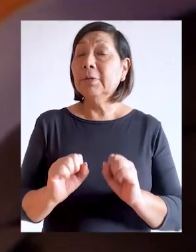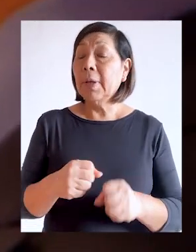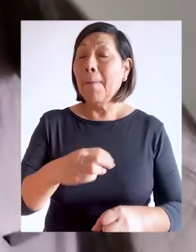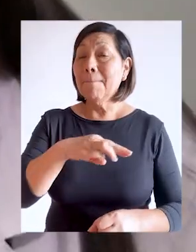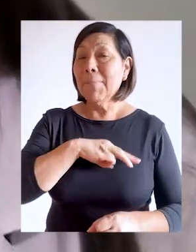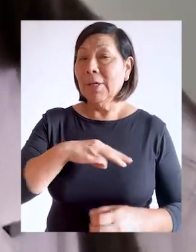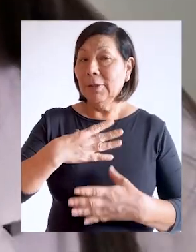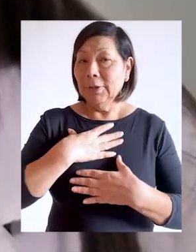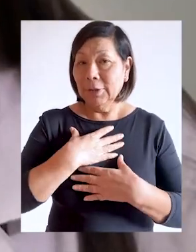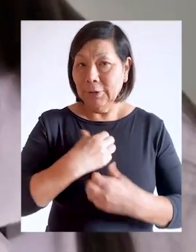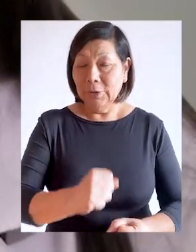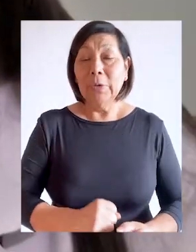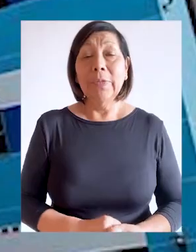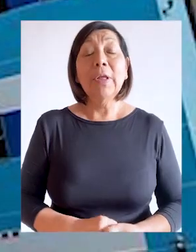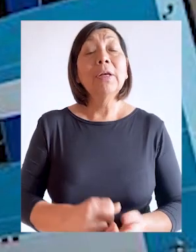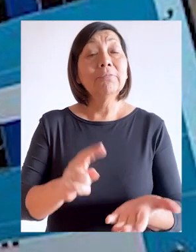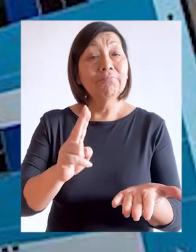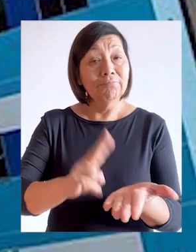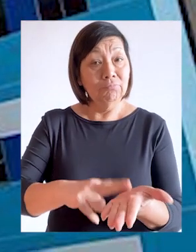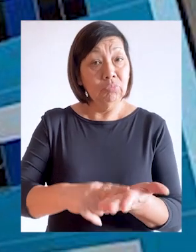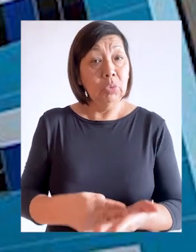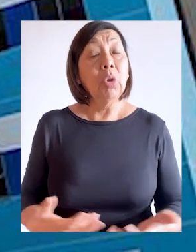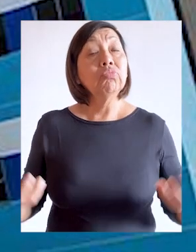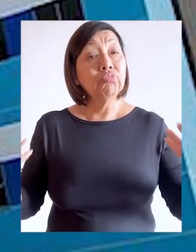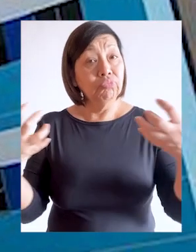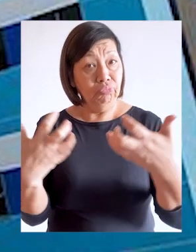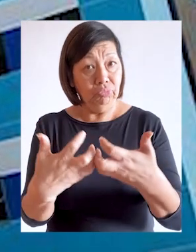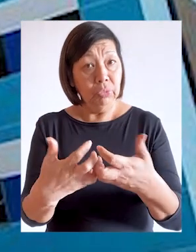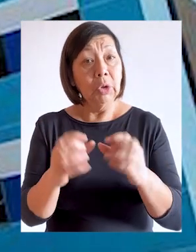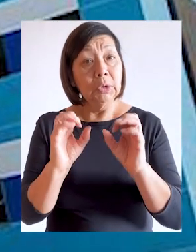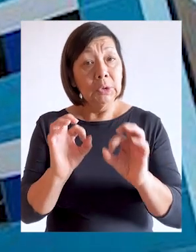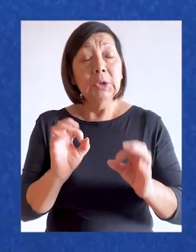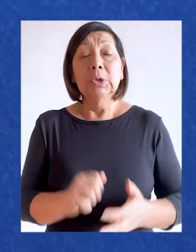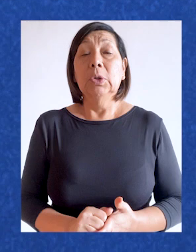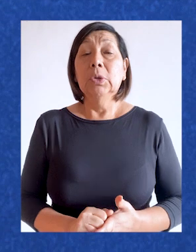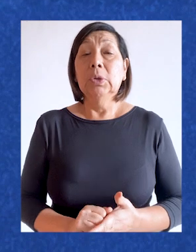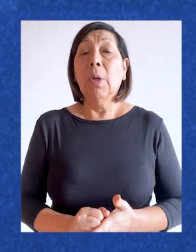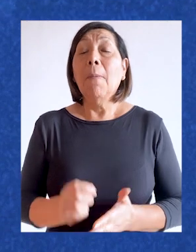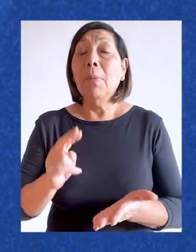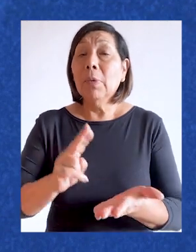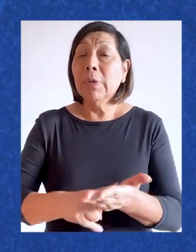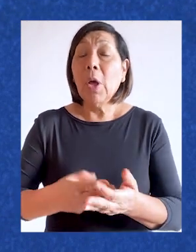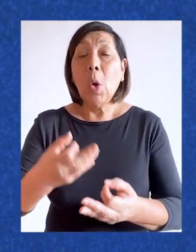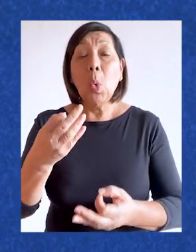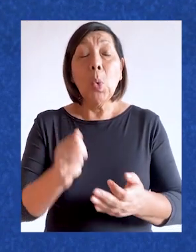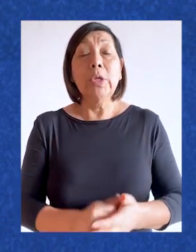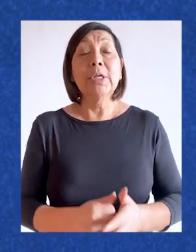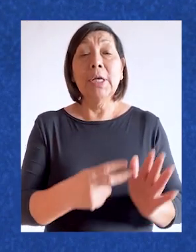de Salud y E-Salud deben cumplir a la brevedad posible con lo dispuesto en la sentencia